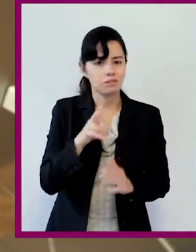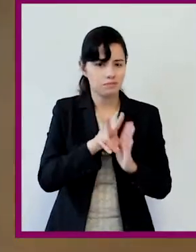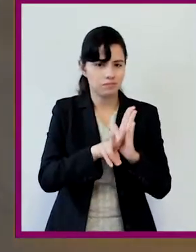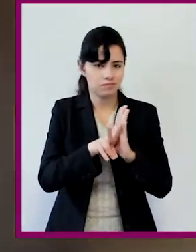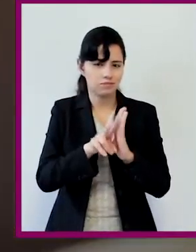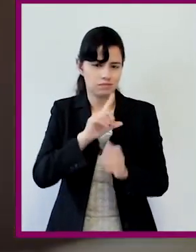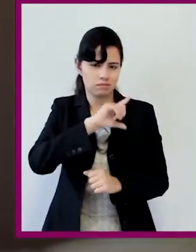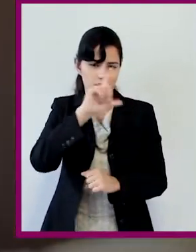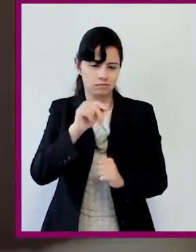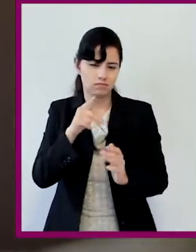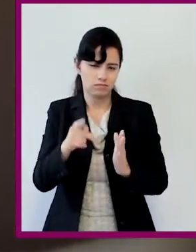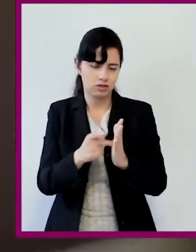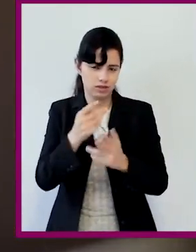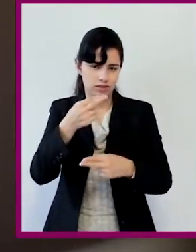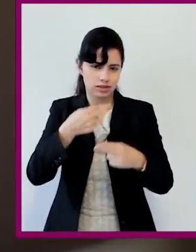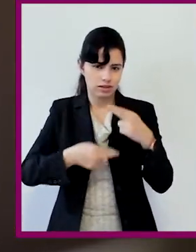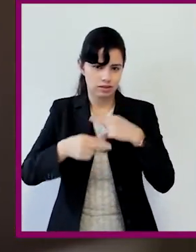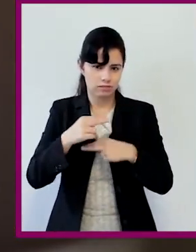Dávalos.